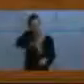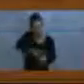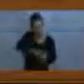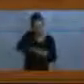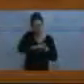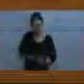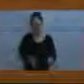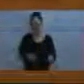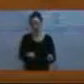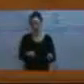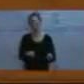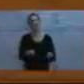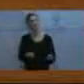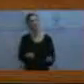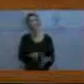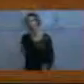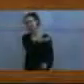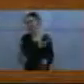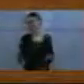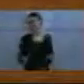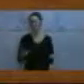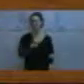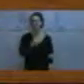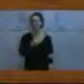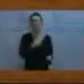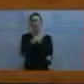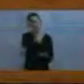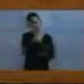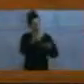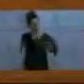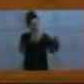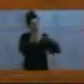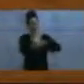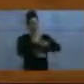hay demasiada pasividad en el socialismo